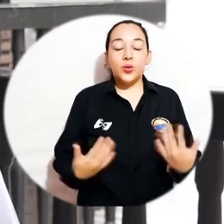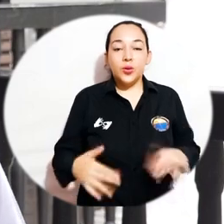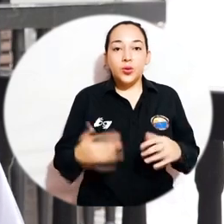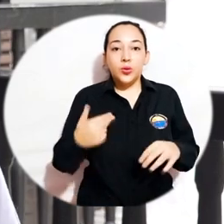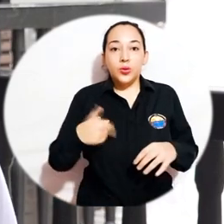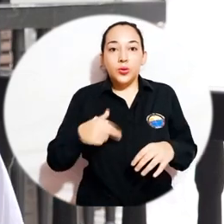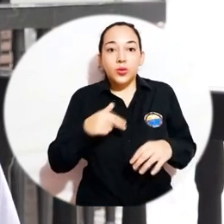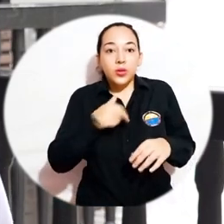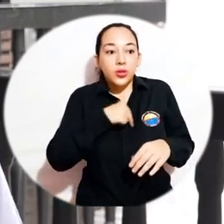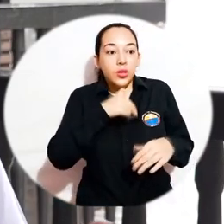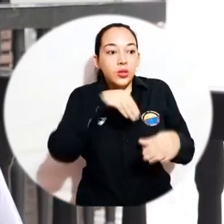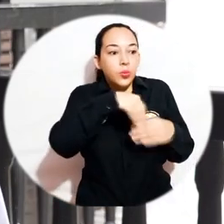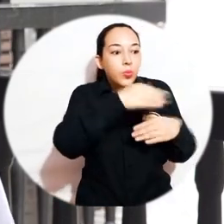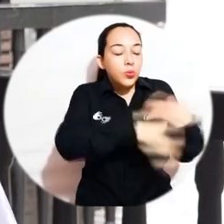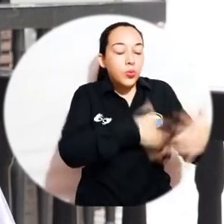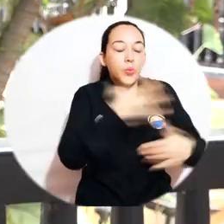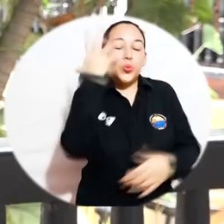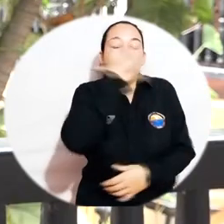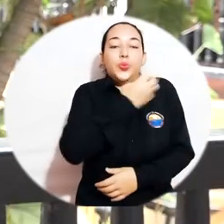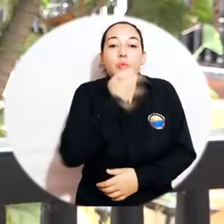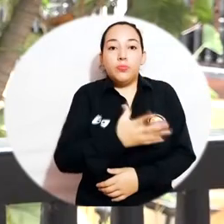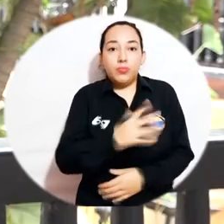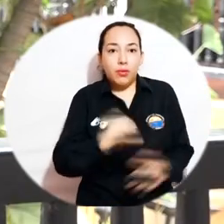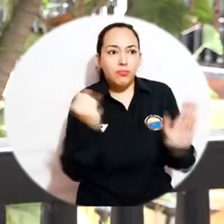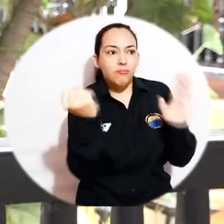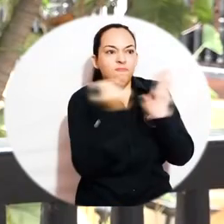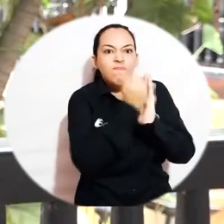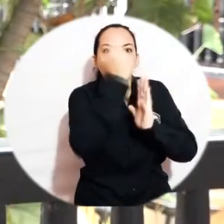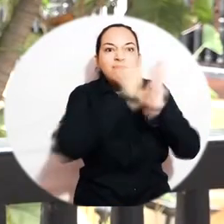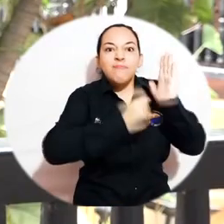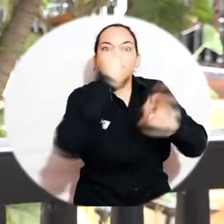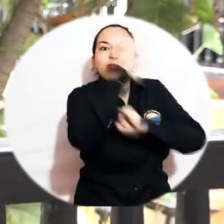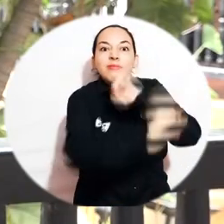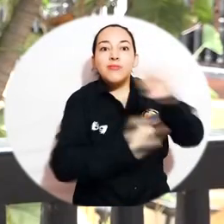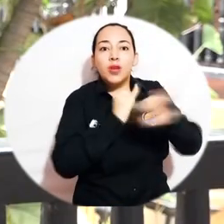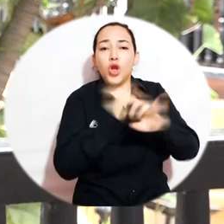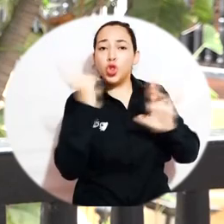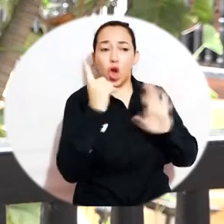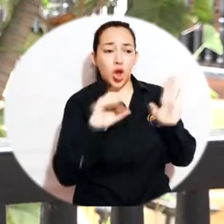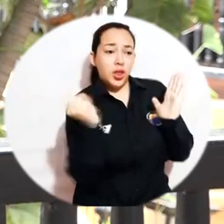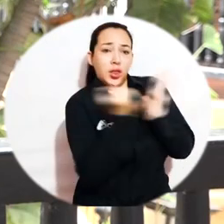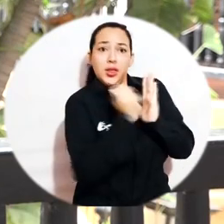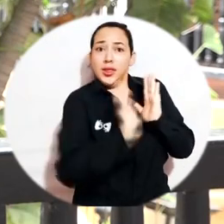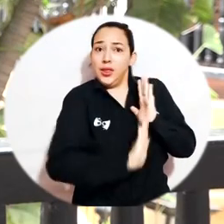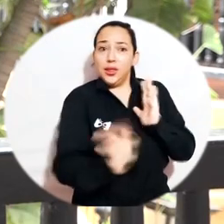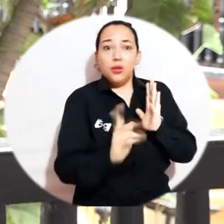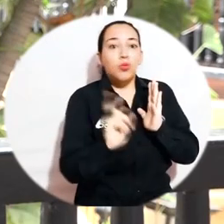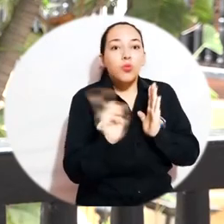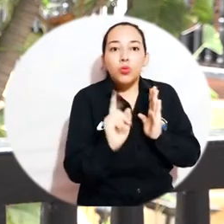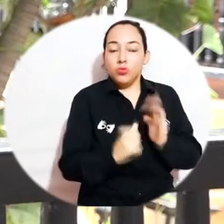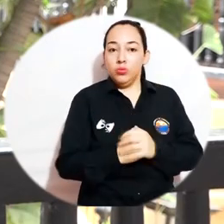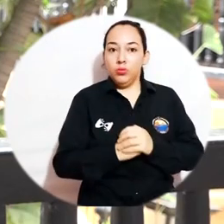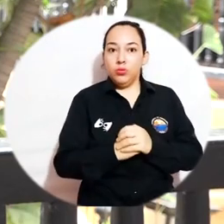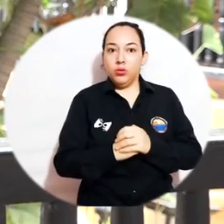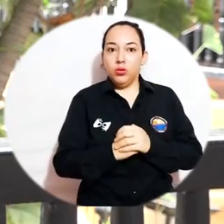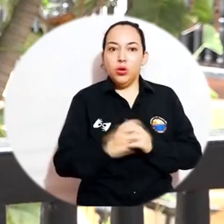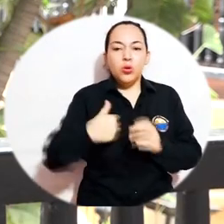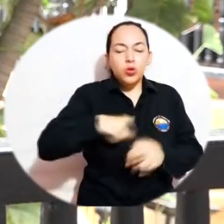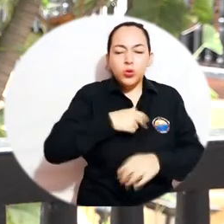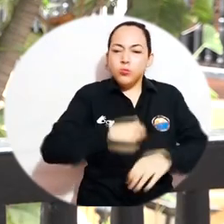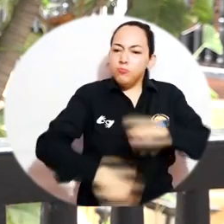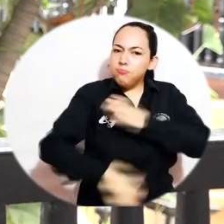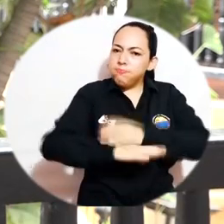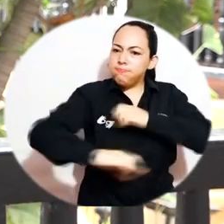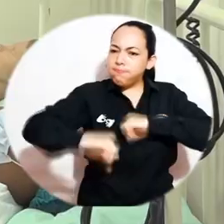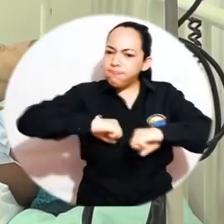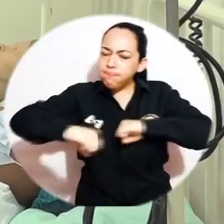Hacer parte de este proceso fue algo muy bonito. La acreditación internacional no se va a quedar en el sello solamente, sino en que vamos a poder